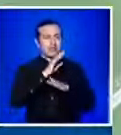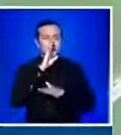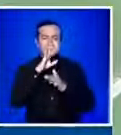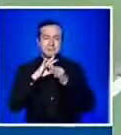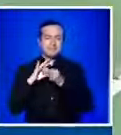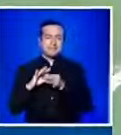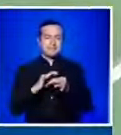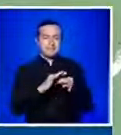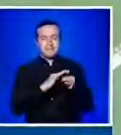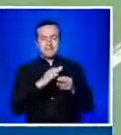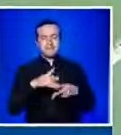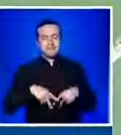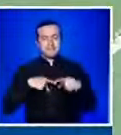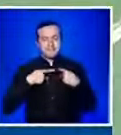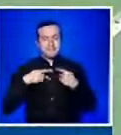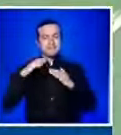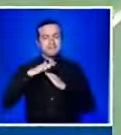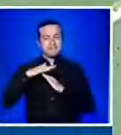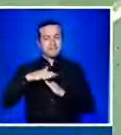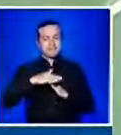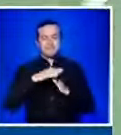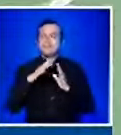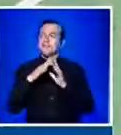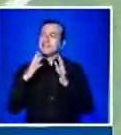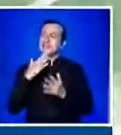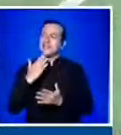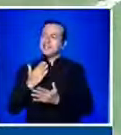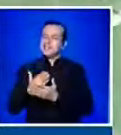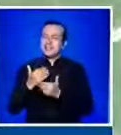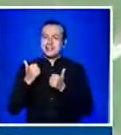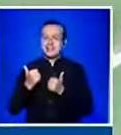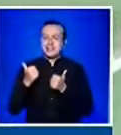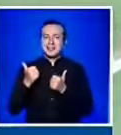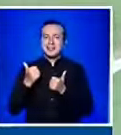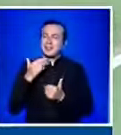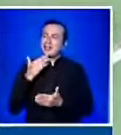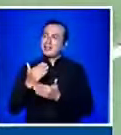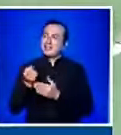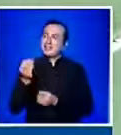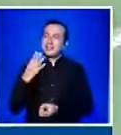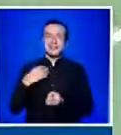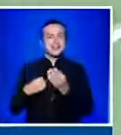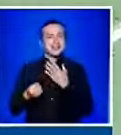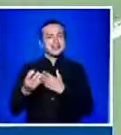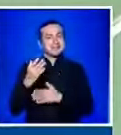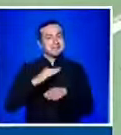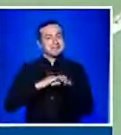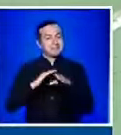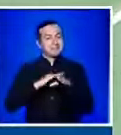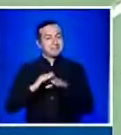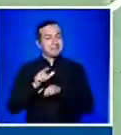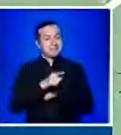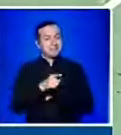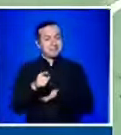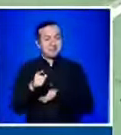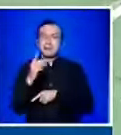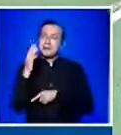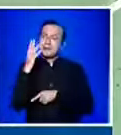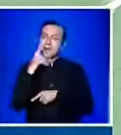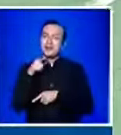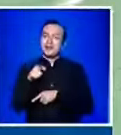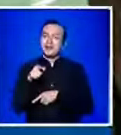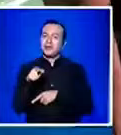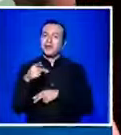una mejor convivencia pacífica. Muchas gracias, Coronel Yacerga. Gracias por esta información, esta invitación tan importante. ¡Qué lindo! ¿Y cómo se